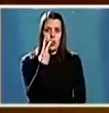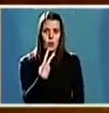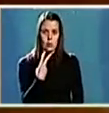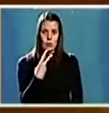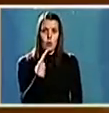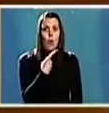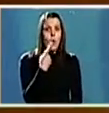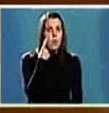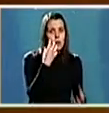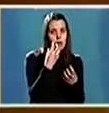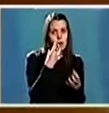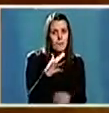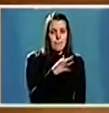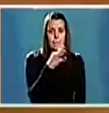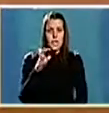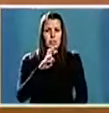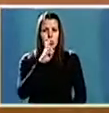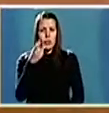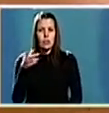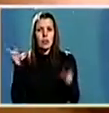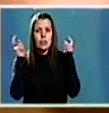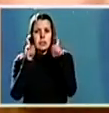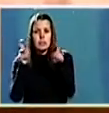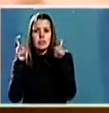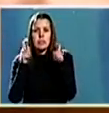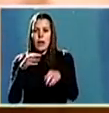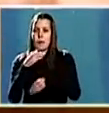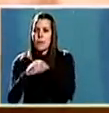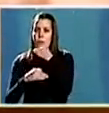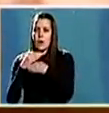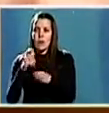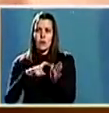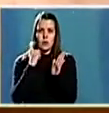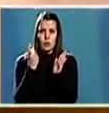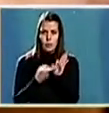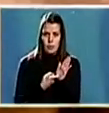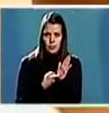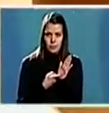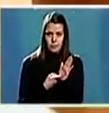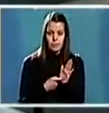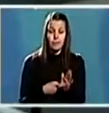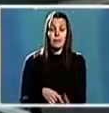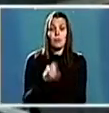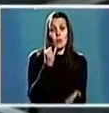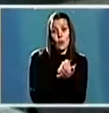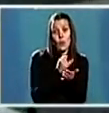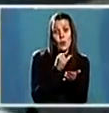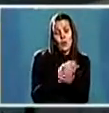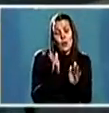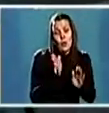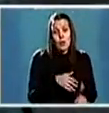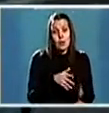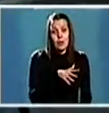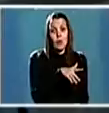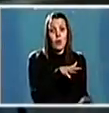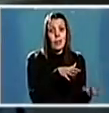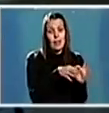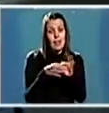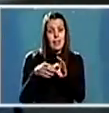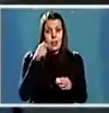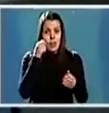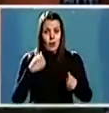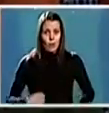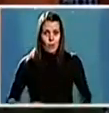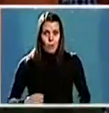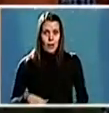pezas decorativas e outra de olería de bonxe, na que se ensinará todo o proceso. Por último, en textil abordaránse as técnicas de macramé e tinguras